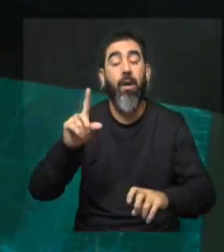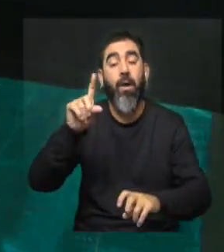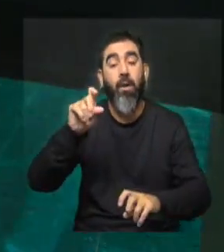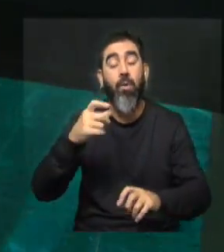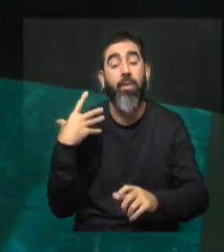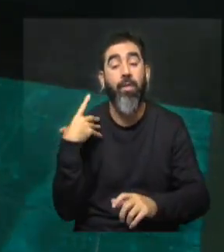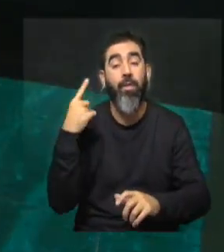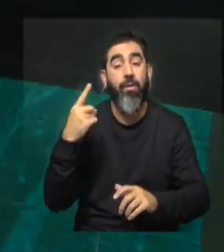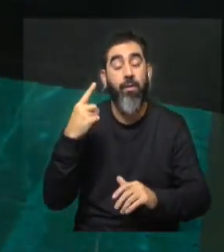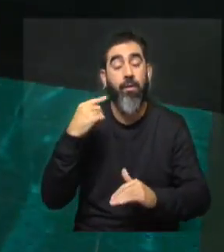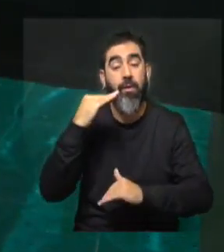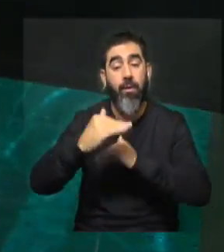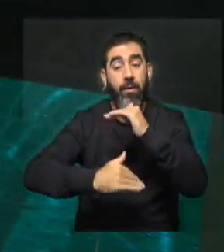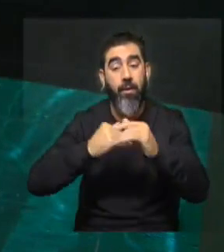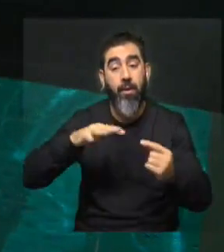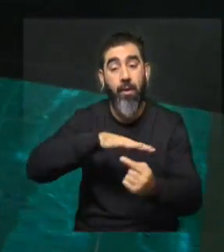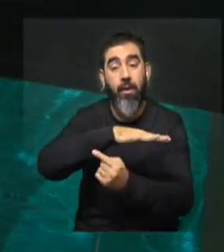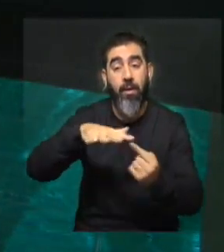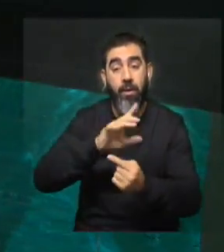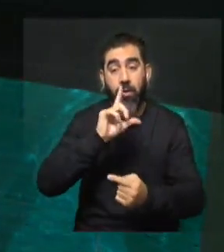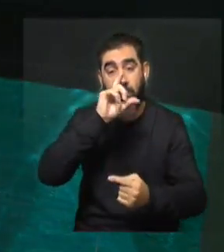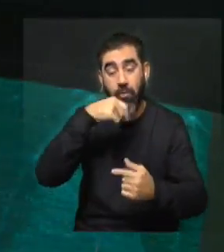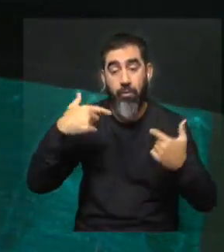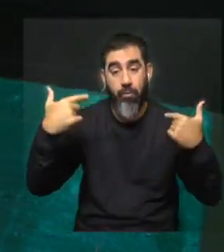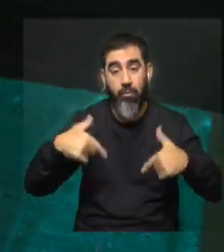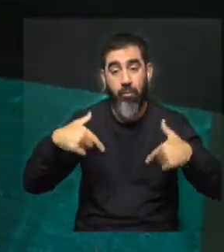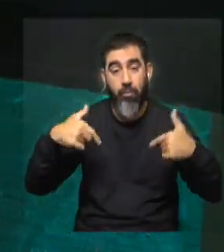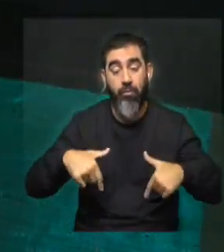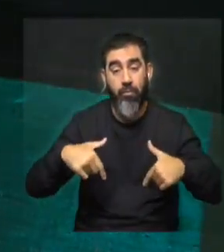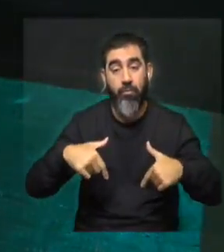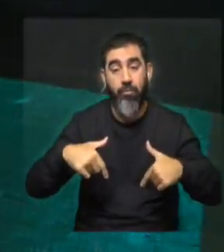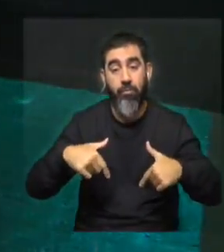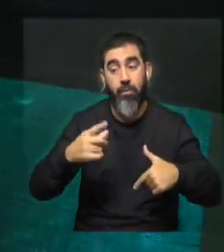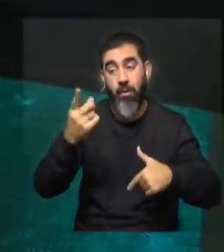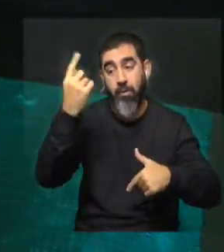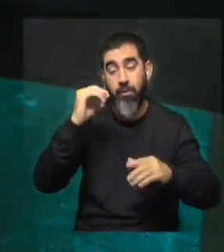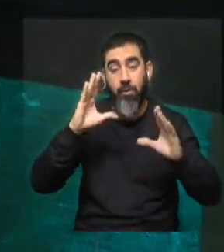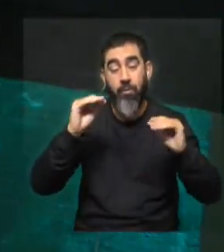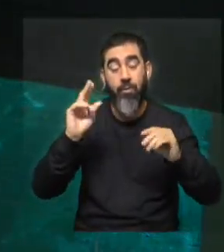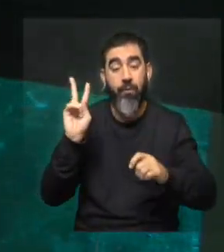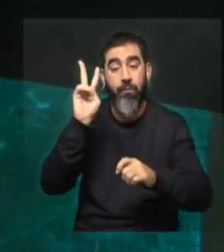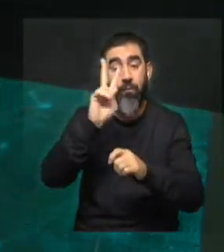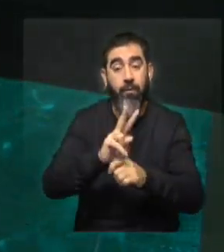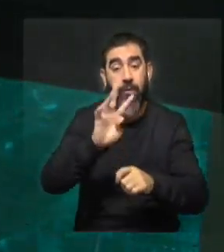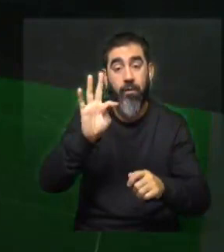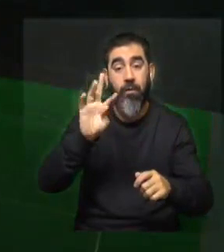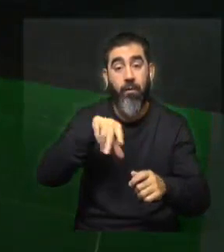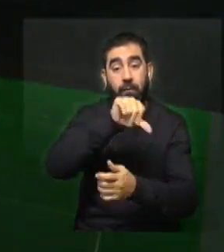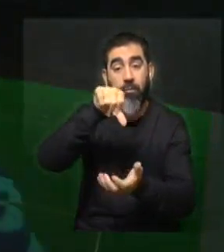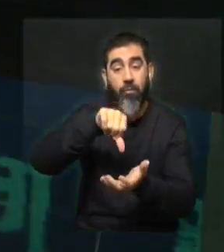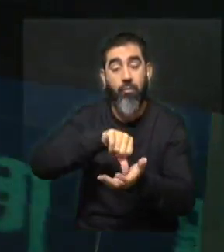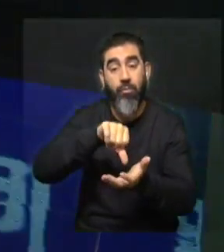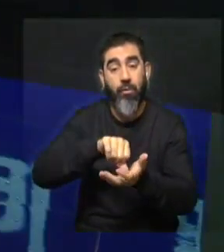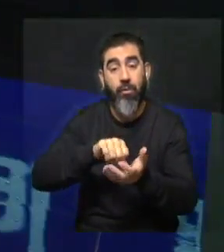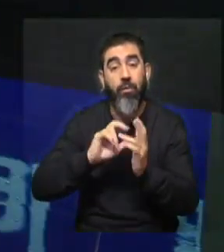el director de desarrollo Ambiental de la comuna capitalina Guillermo montequi estuvo anoche quien te ve en Ciudad hablando en la letra